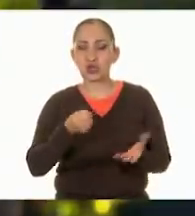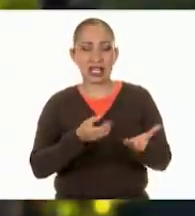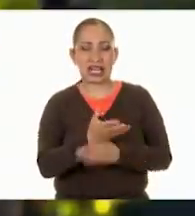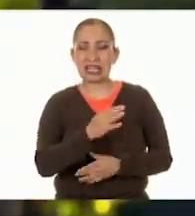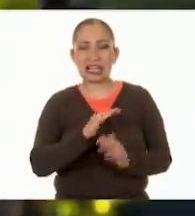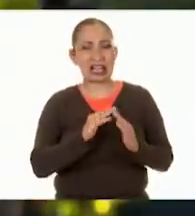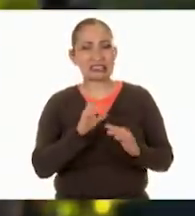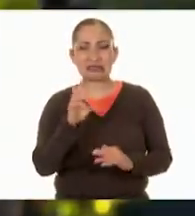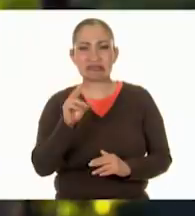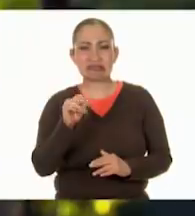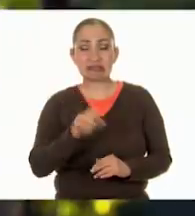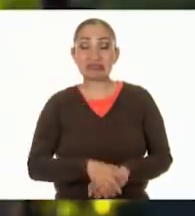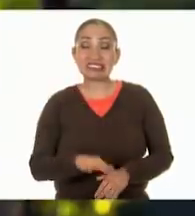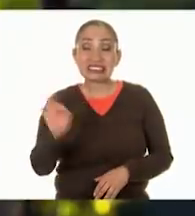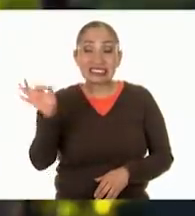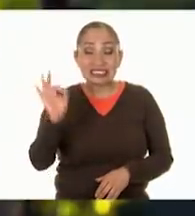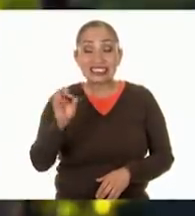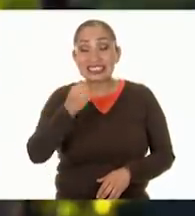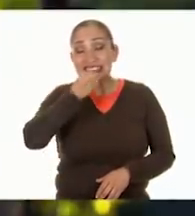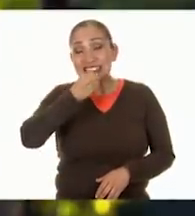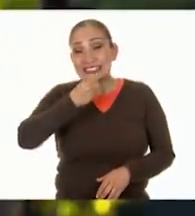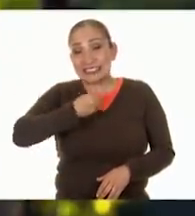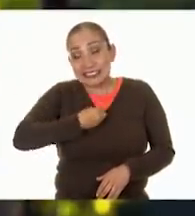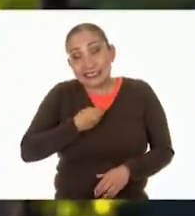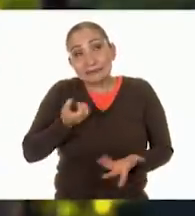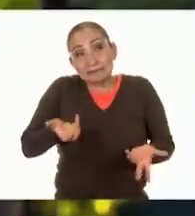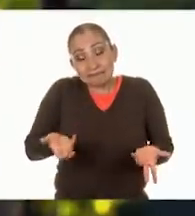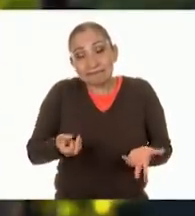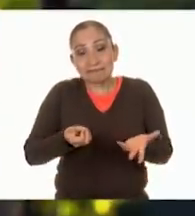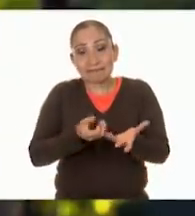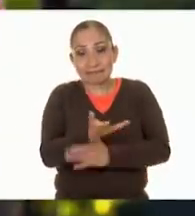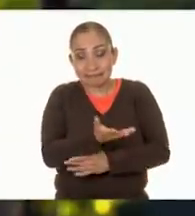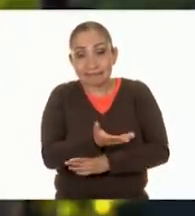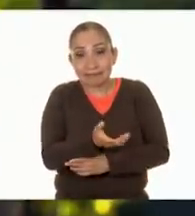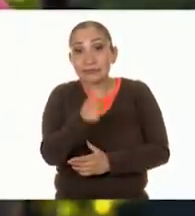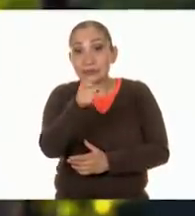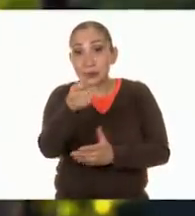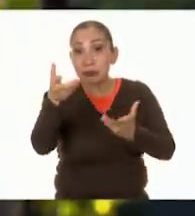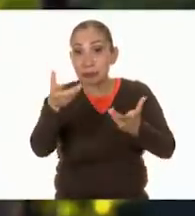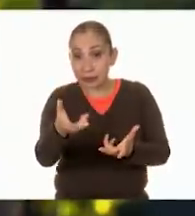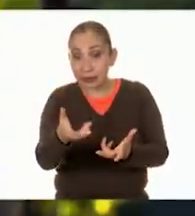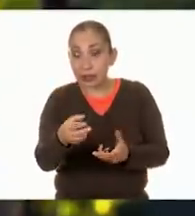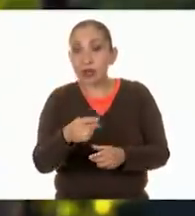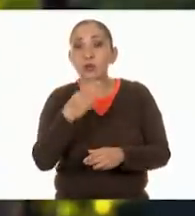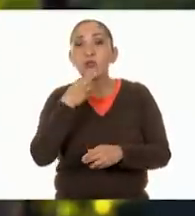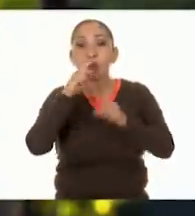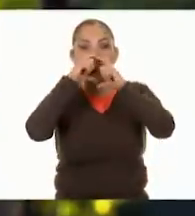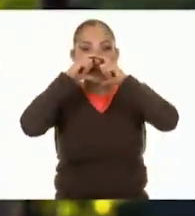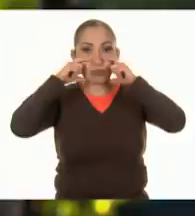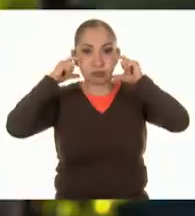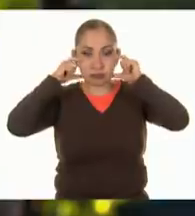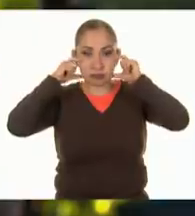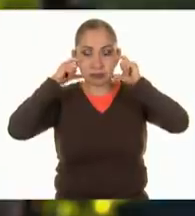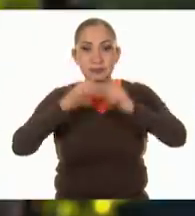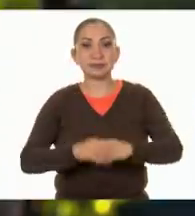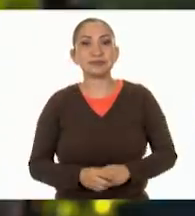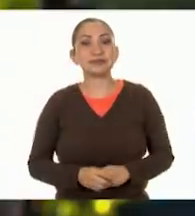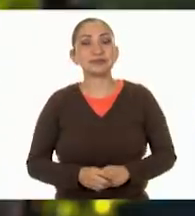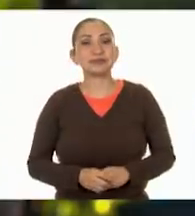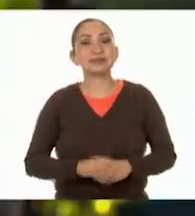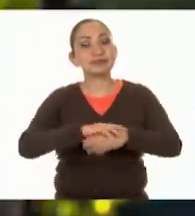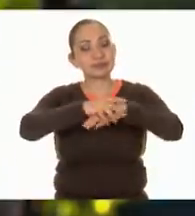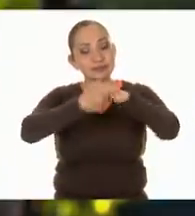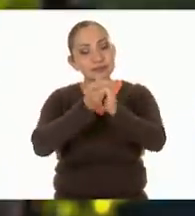no salir de casa a menos que sea muy necesario. Si lo haces, utiliza el